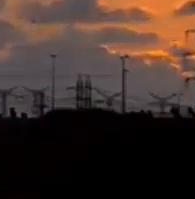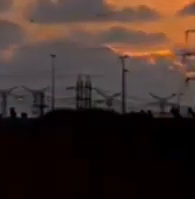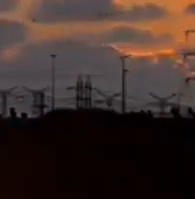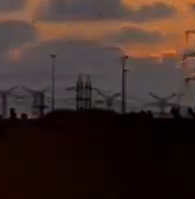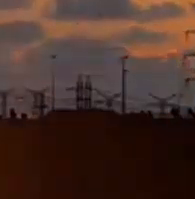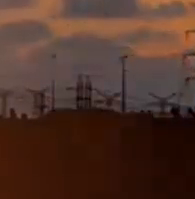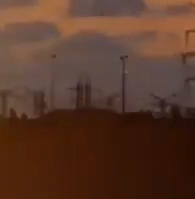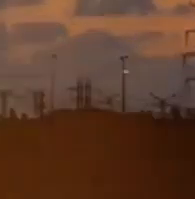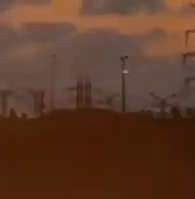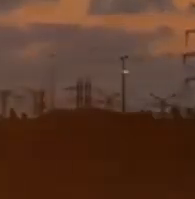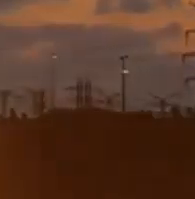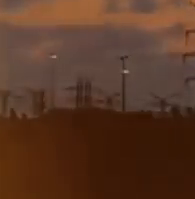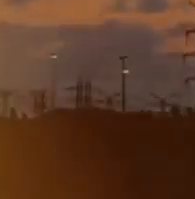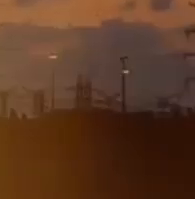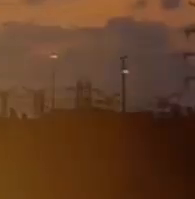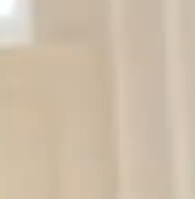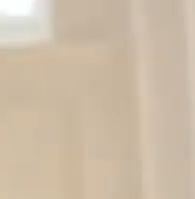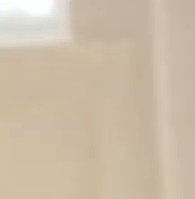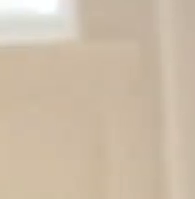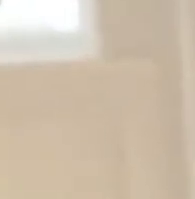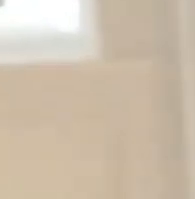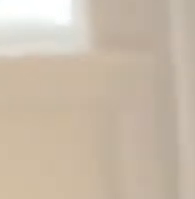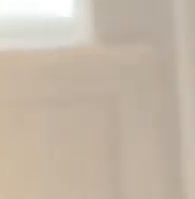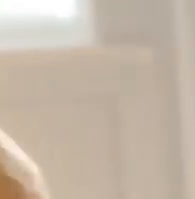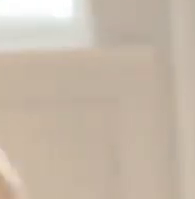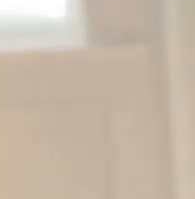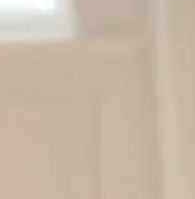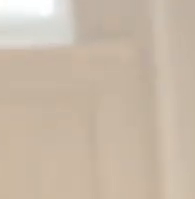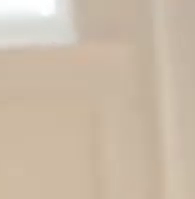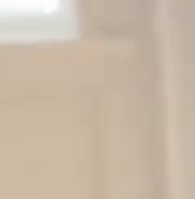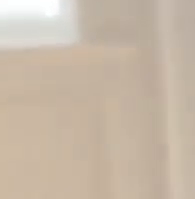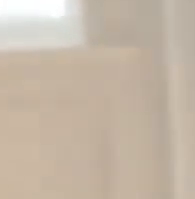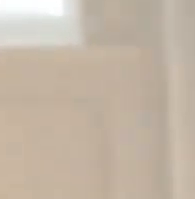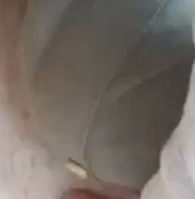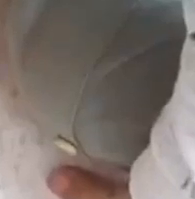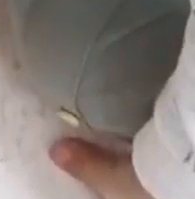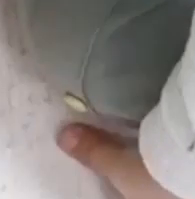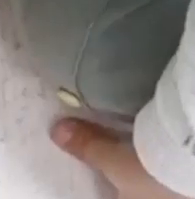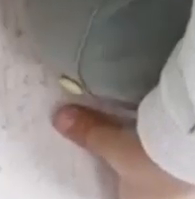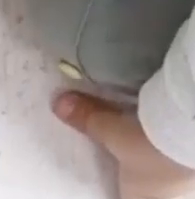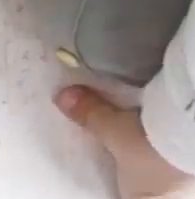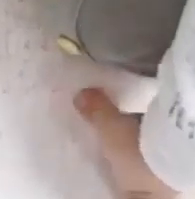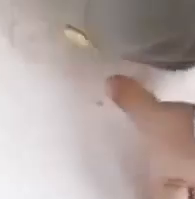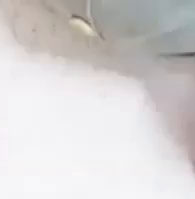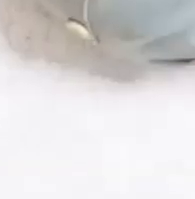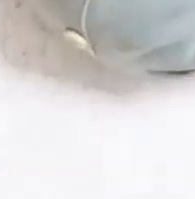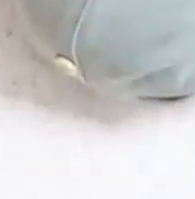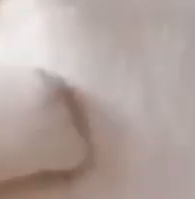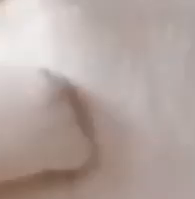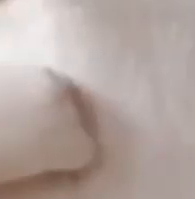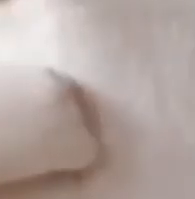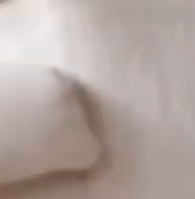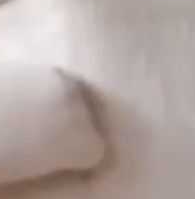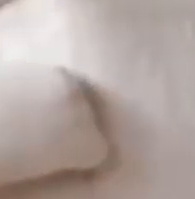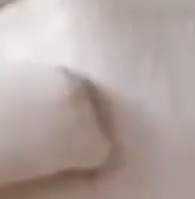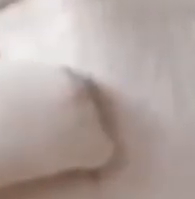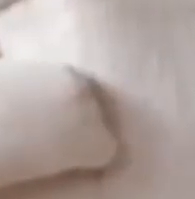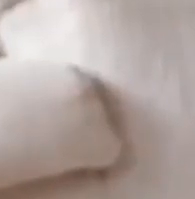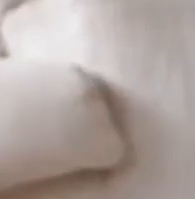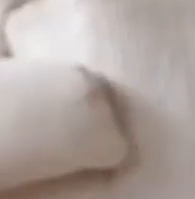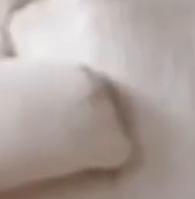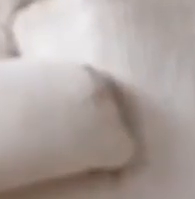estos tiempos difíciles por los que pasamos, nos damos cuenta que la verdadera energía que debemos conservar está en las acciones simples. La energía está